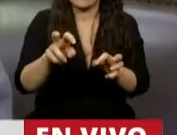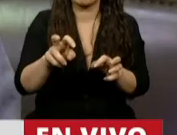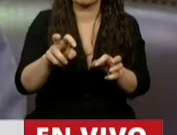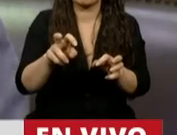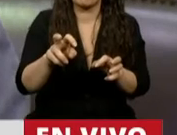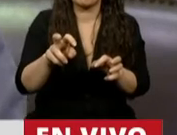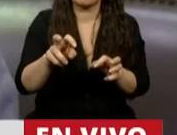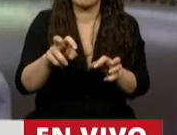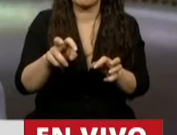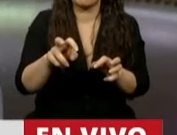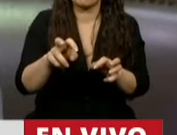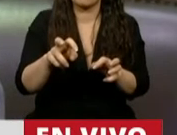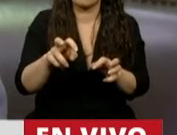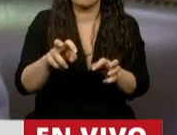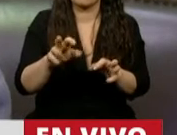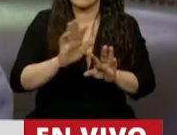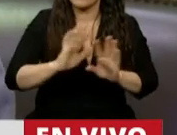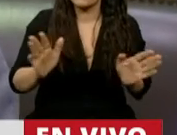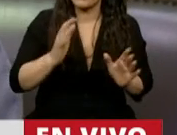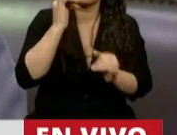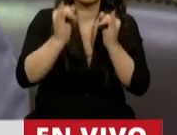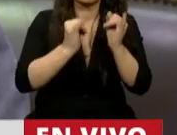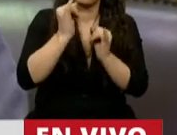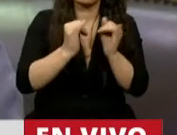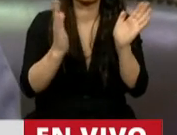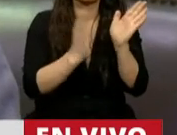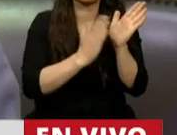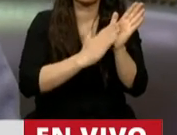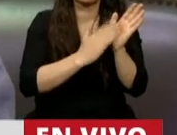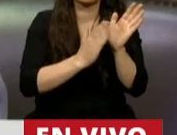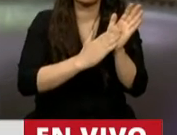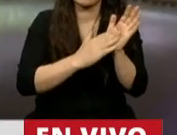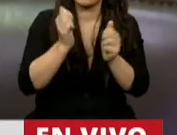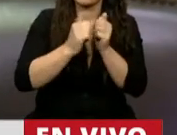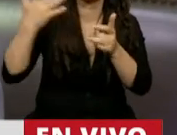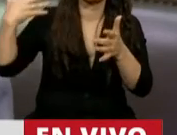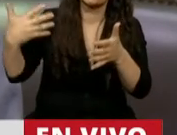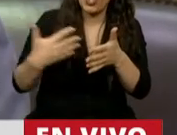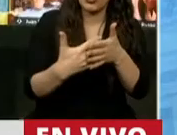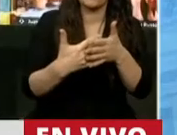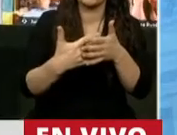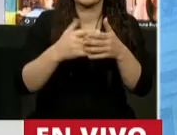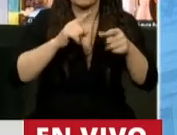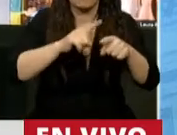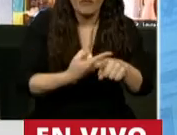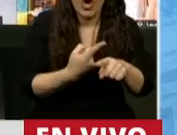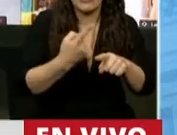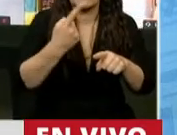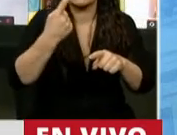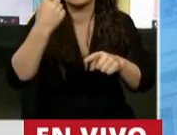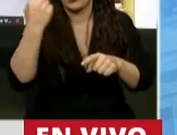referencia a argumentos de carácter histórico políticos económicos